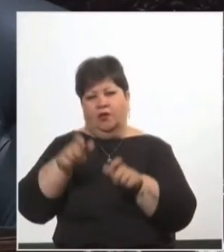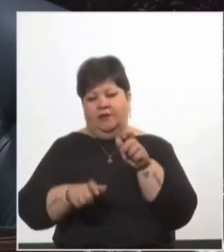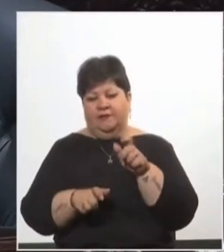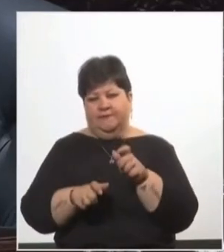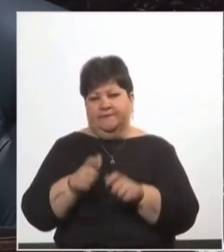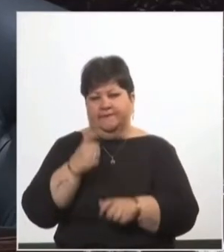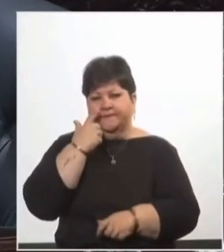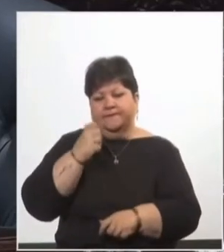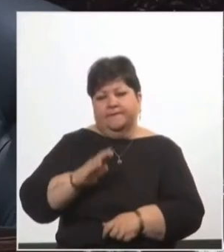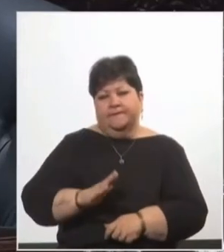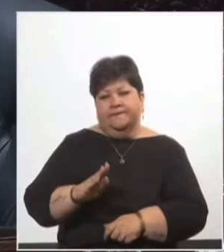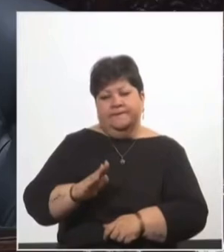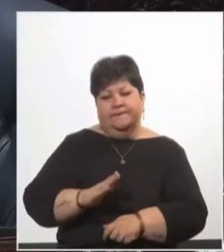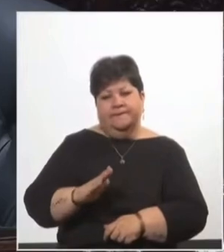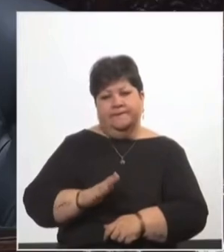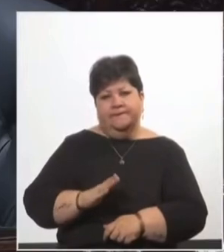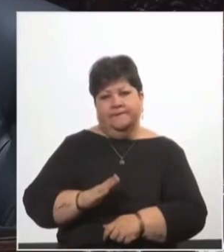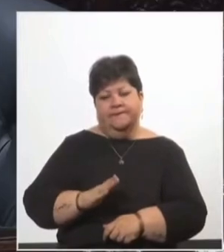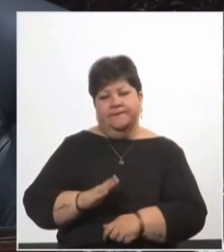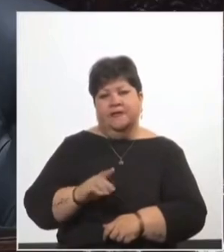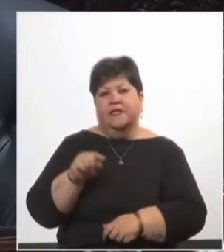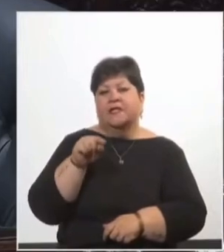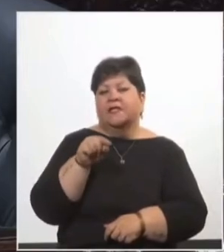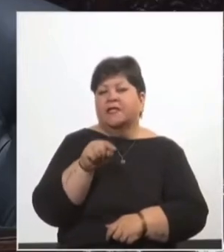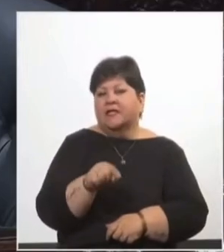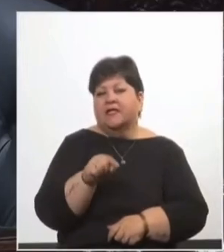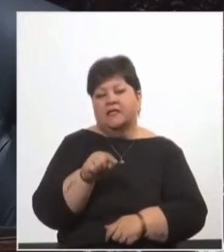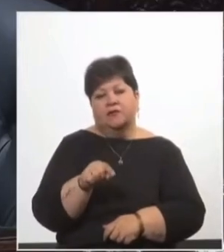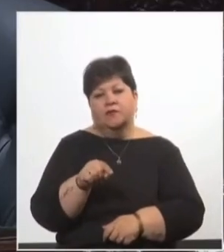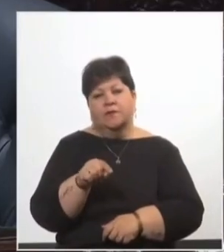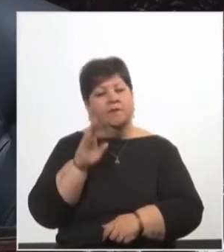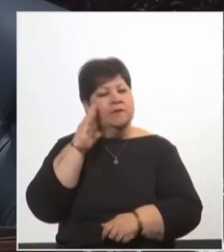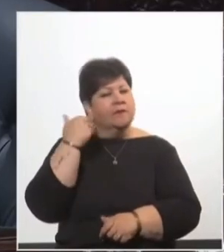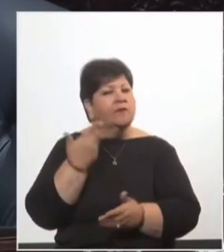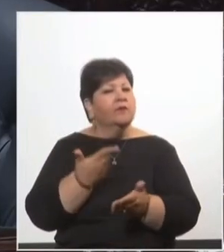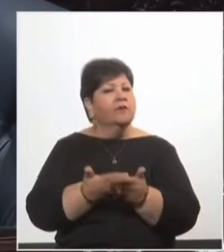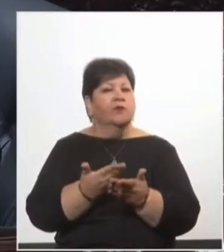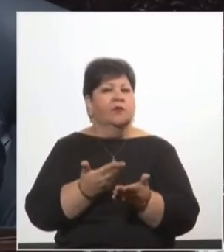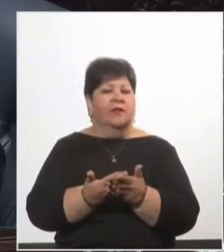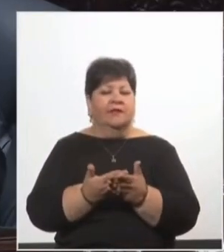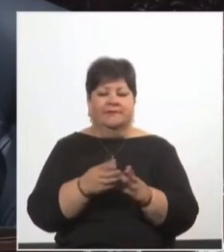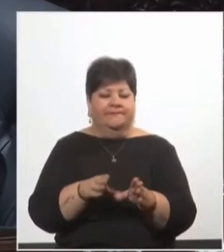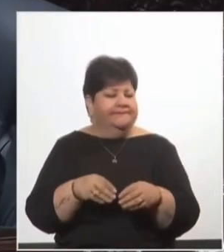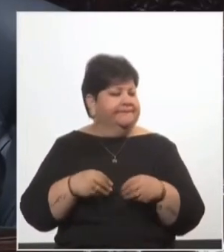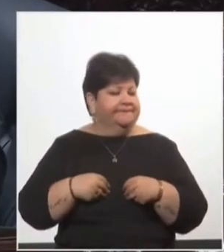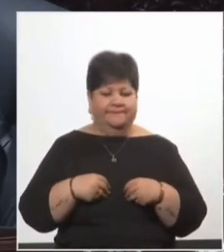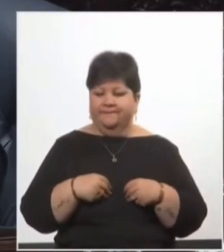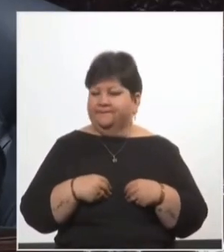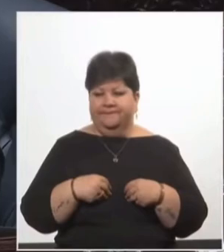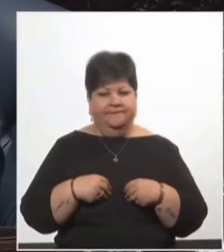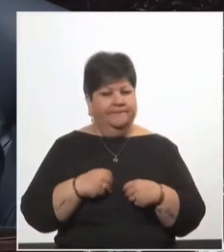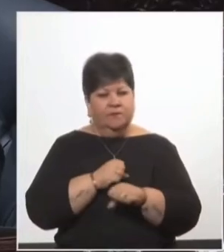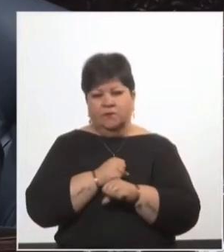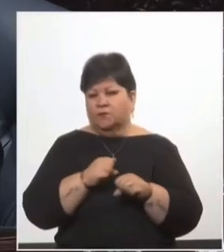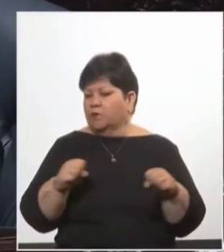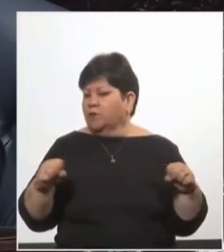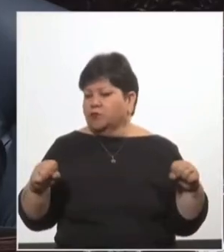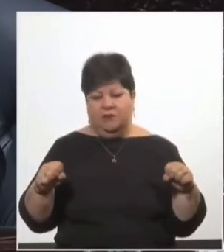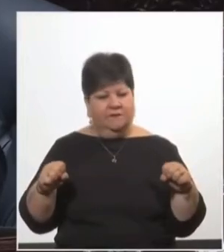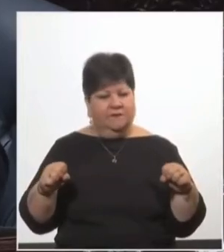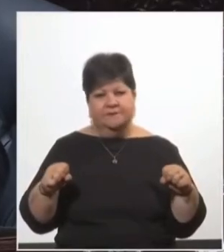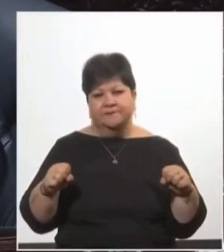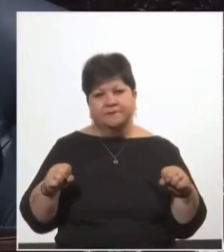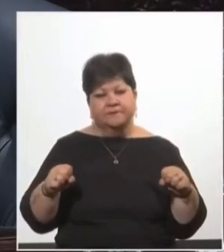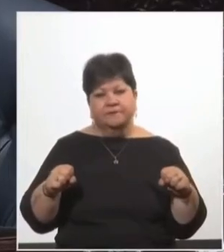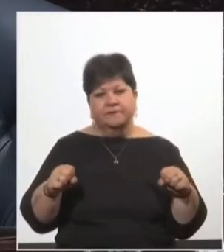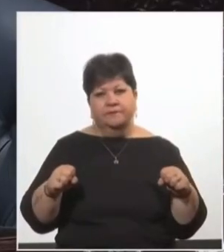trabajadoras. Y ese aspecto para nosotros hace que la propuesta sea inadmisible, no sea llevable, ¿sí?